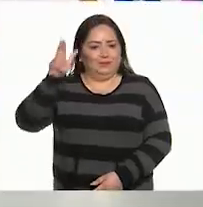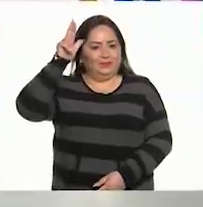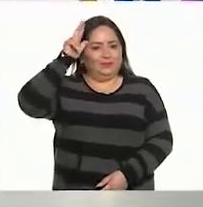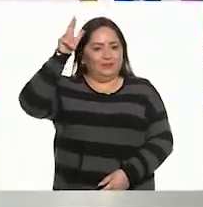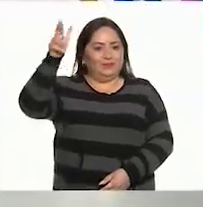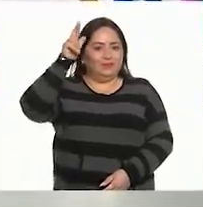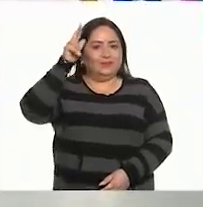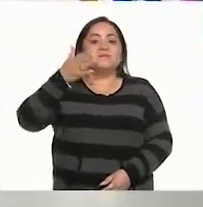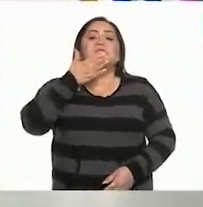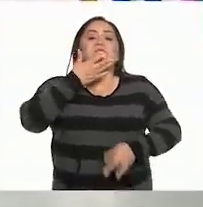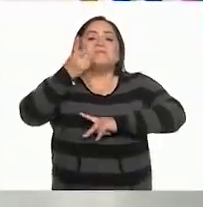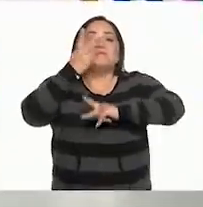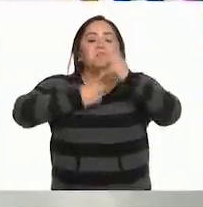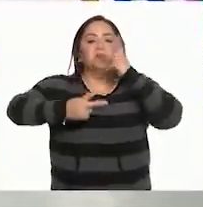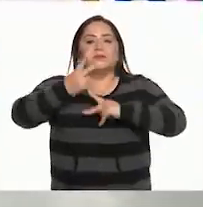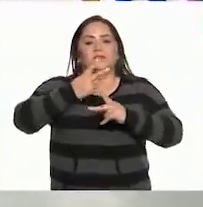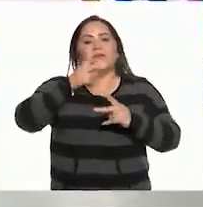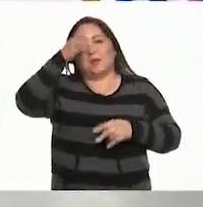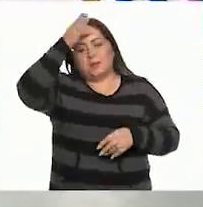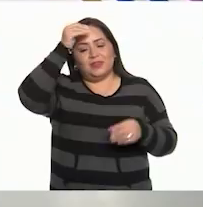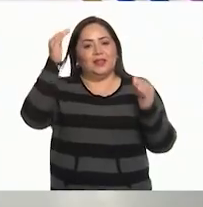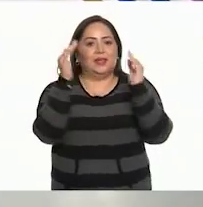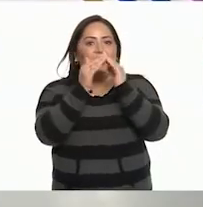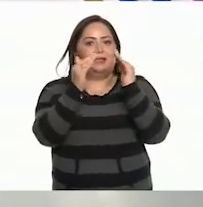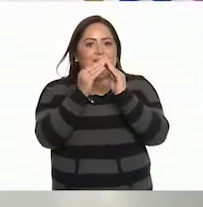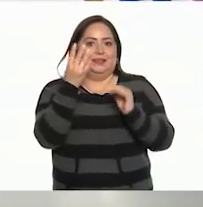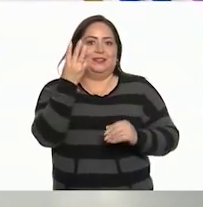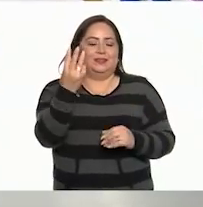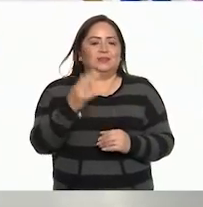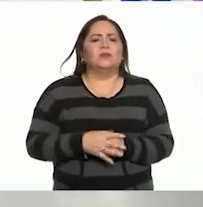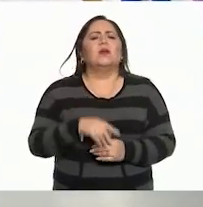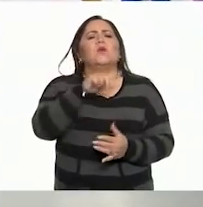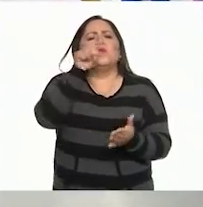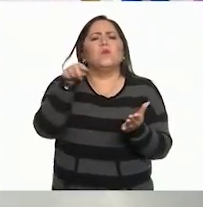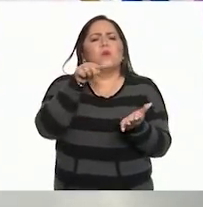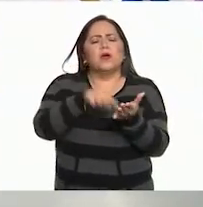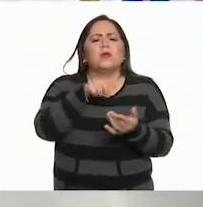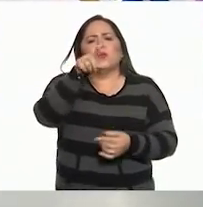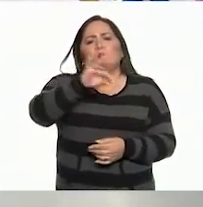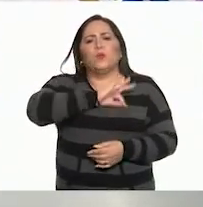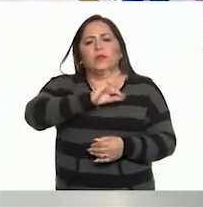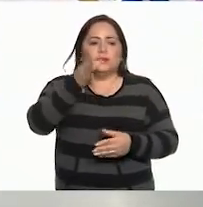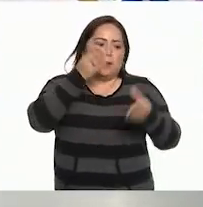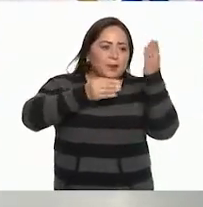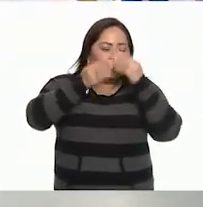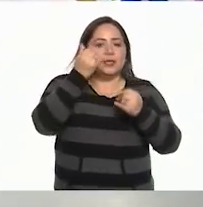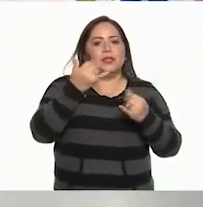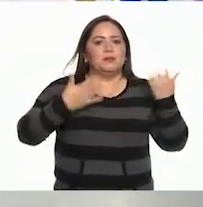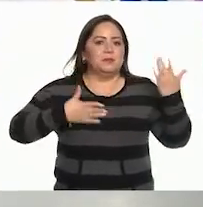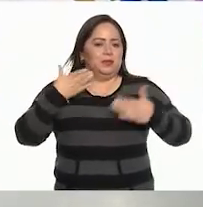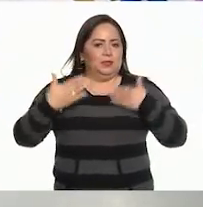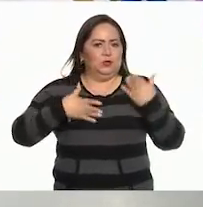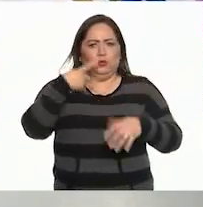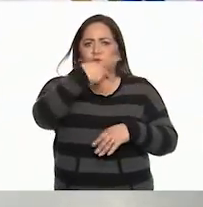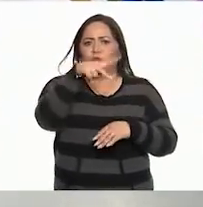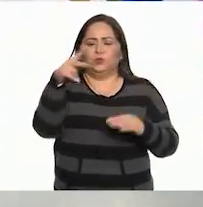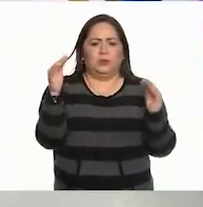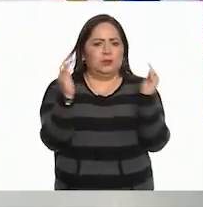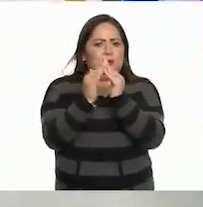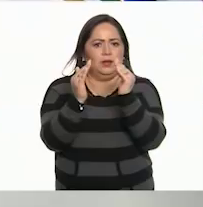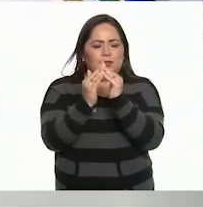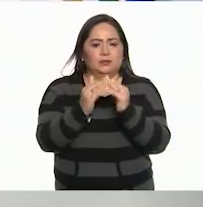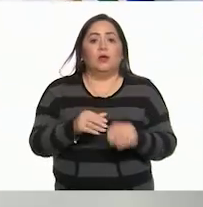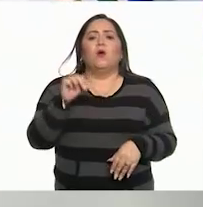Hola, hola. Bienvenidas y bienvenidos a Aprende en Casa 3, un espacio en el que vamos a poder aprender y divertirnos desde nuestros